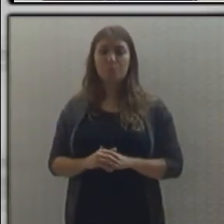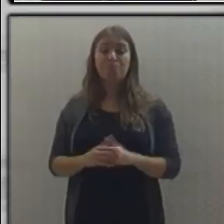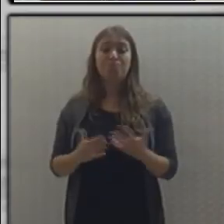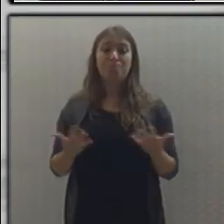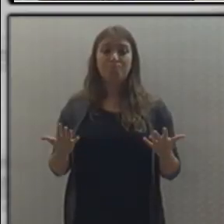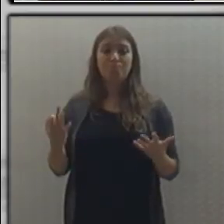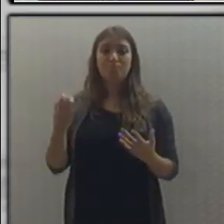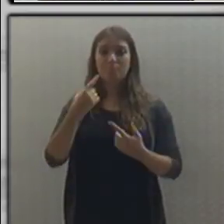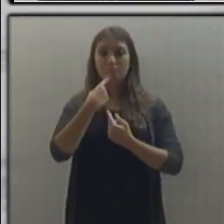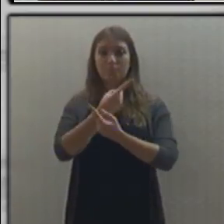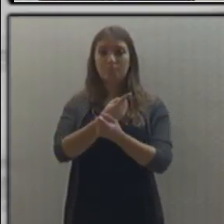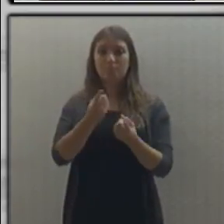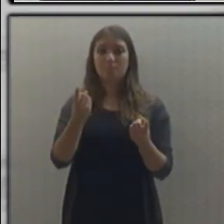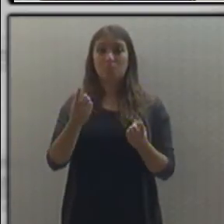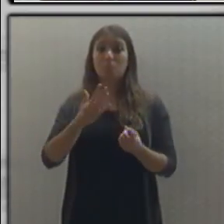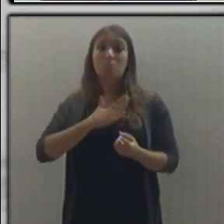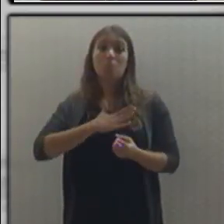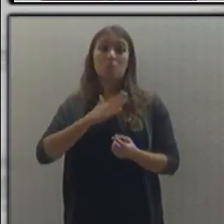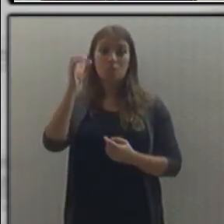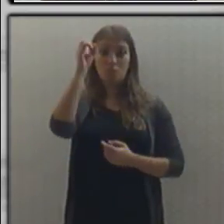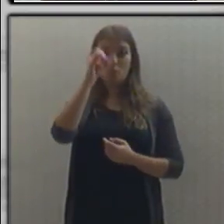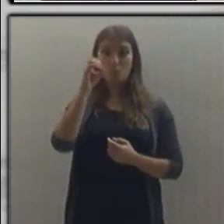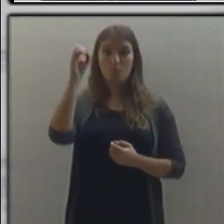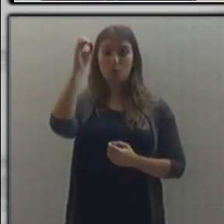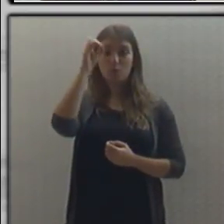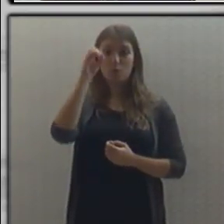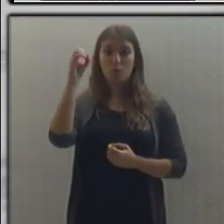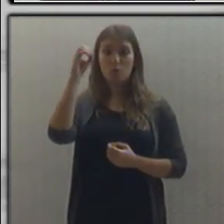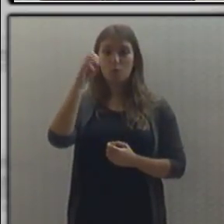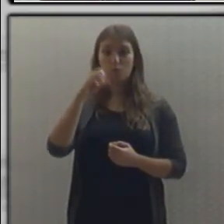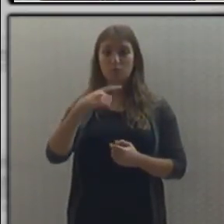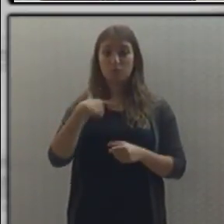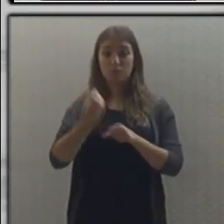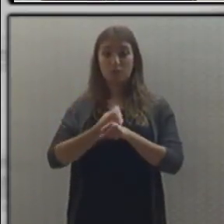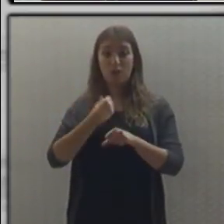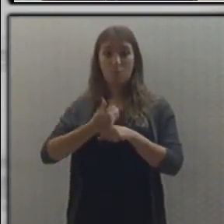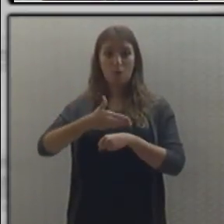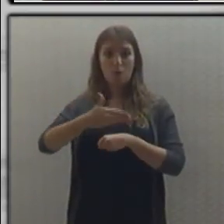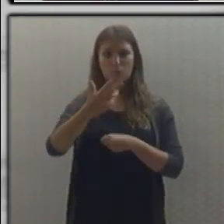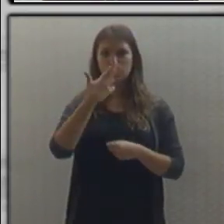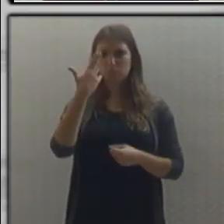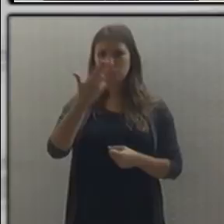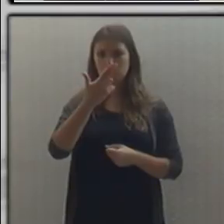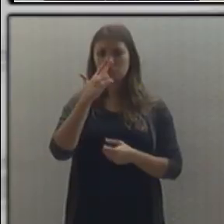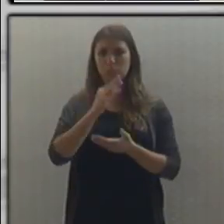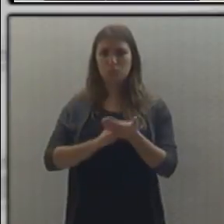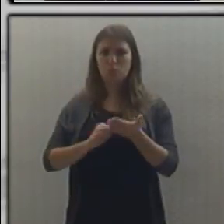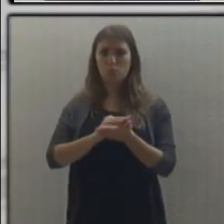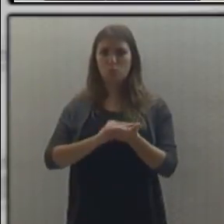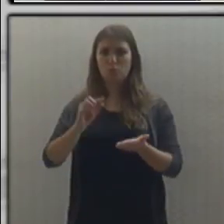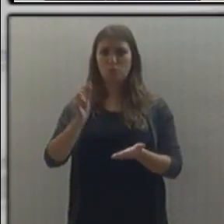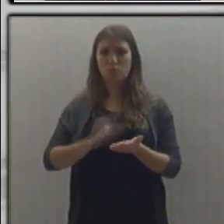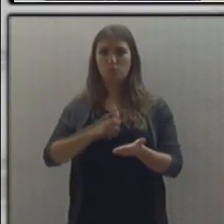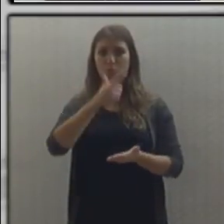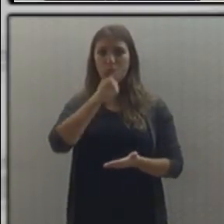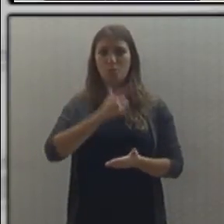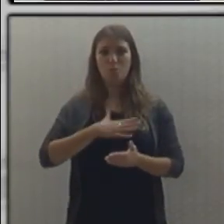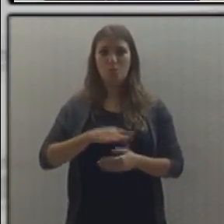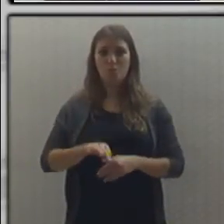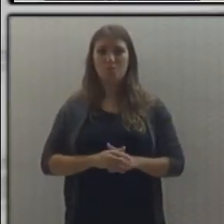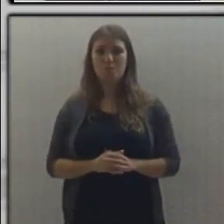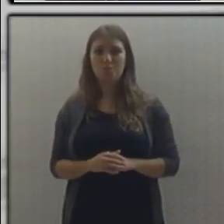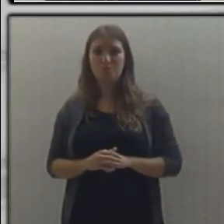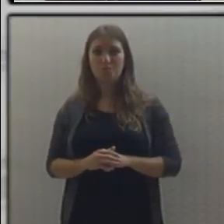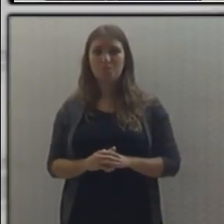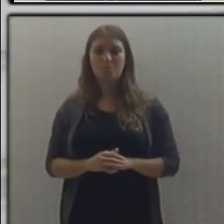Tengo que decir también que esto es, en mi opinión, un campo de trabajo muy interesante y que se puede solucionar fácilmente.